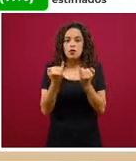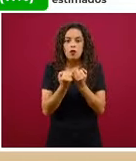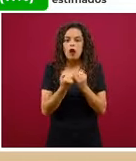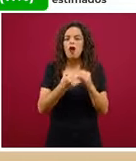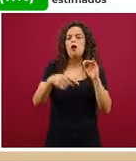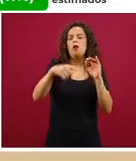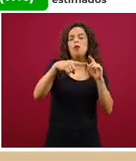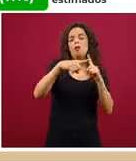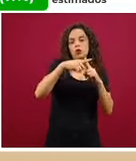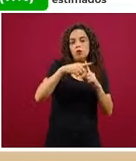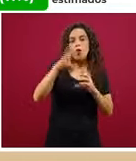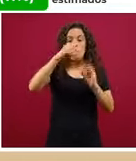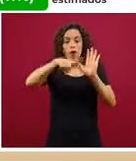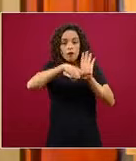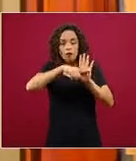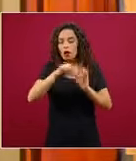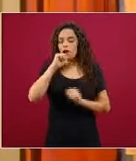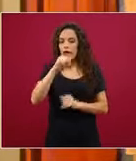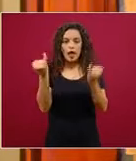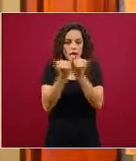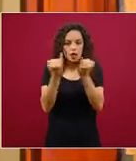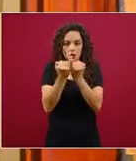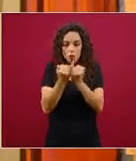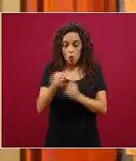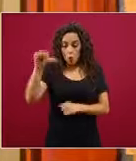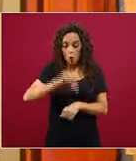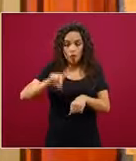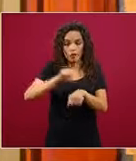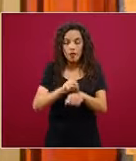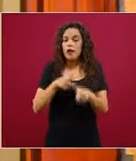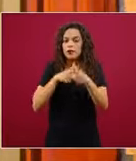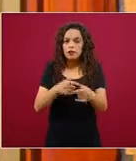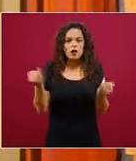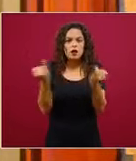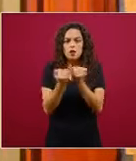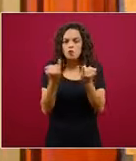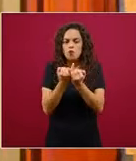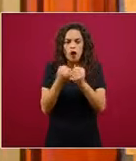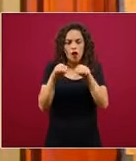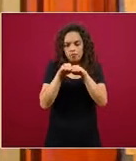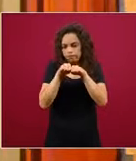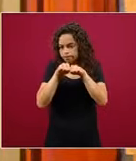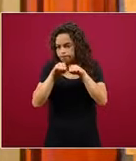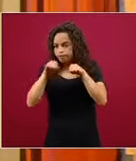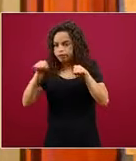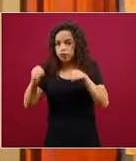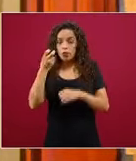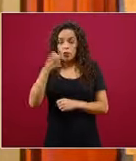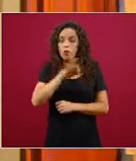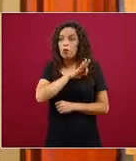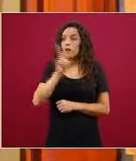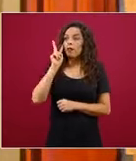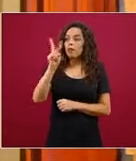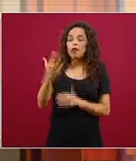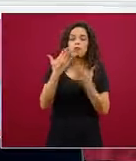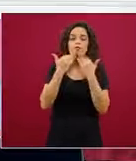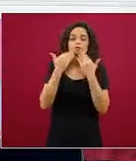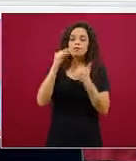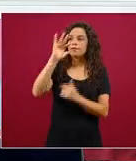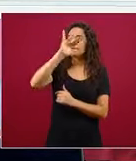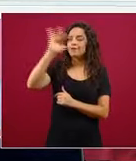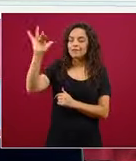negativo. El día de hoy continúa esa meseta, es decir, no hay un cambio positivo o negativo tampoco, por eso aparece sin cambio.